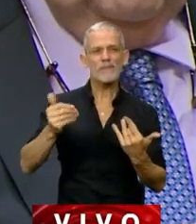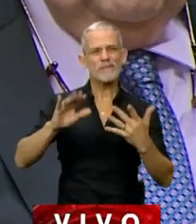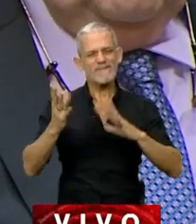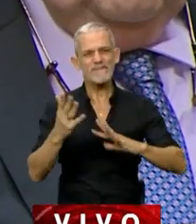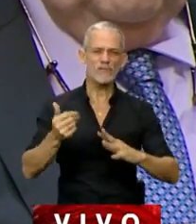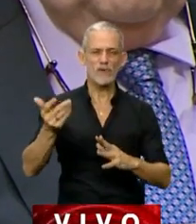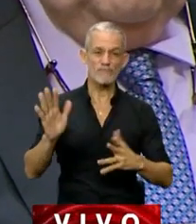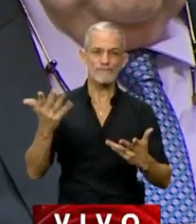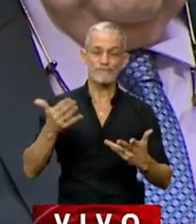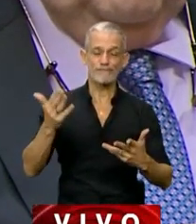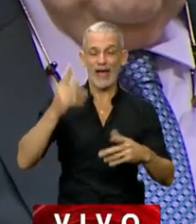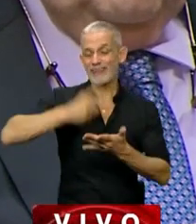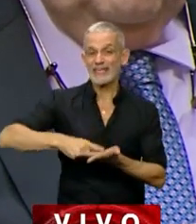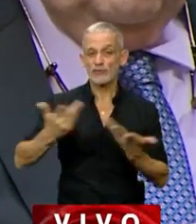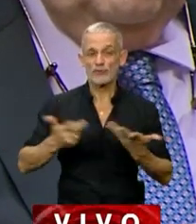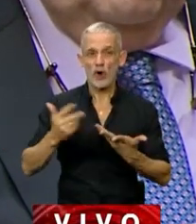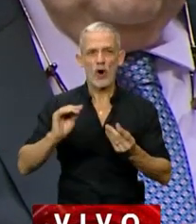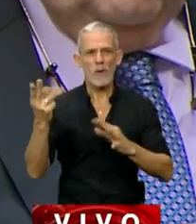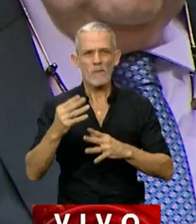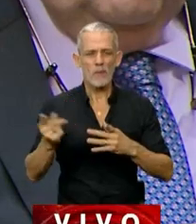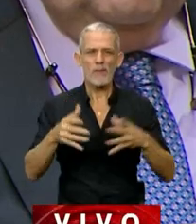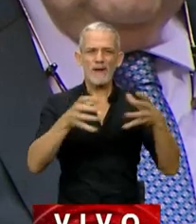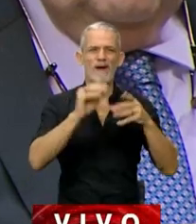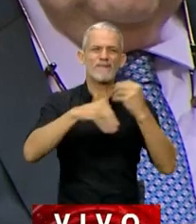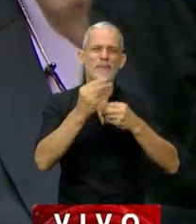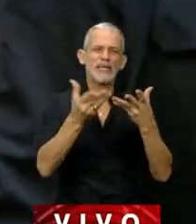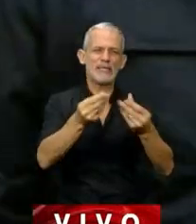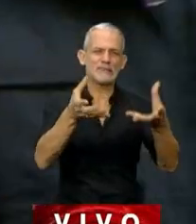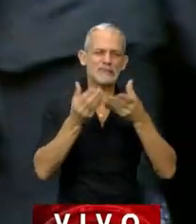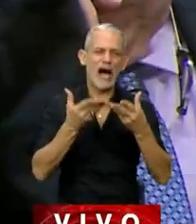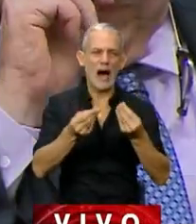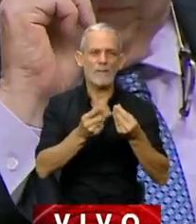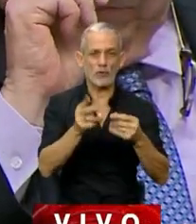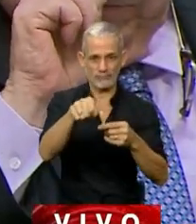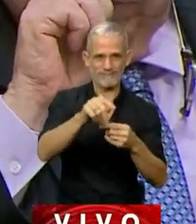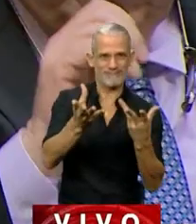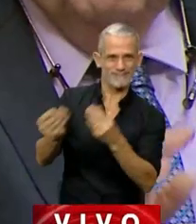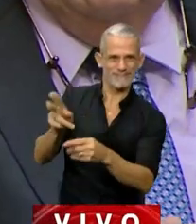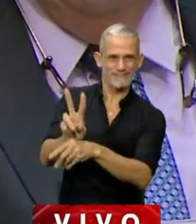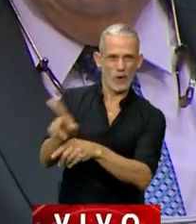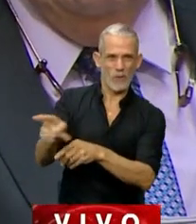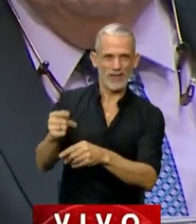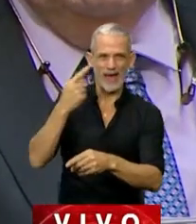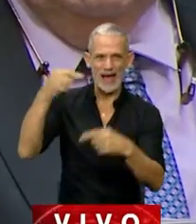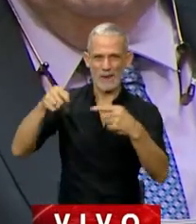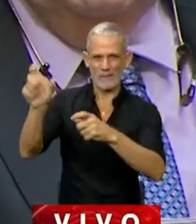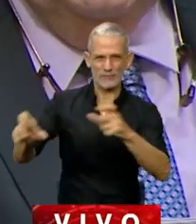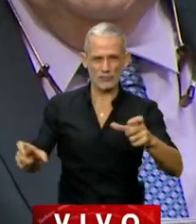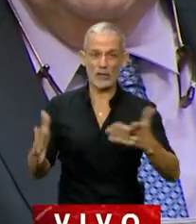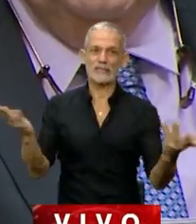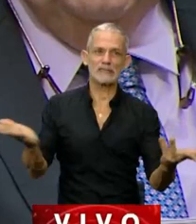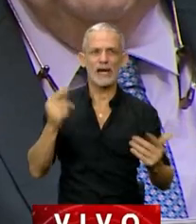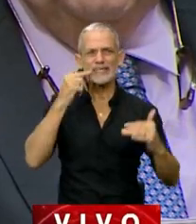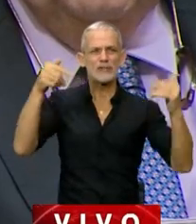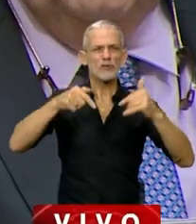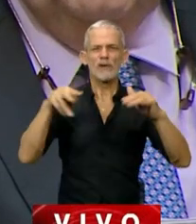forma de terminar sus días, es poder contener a los grupos familiares que están cuidando a esa persona, es no institucionalizar por